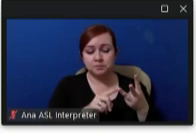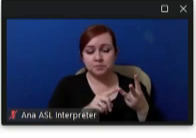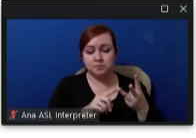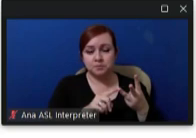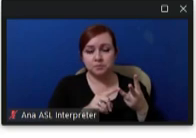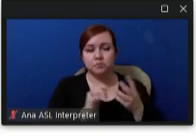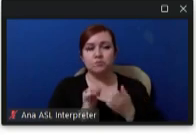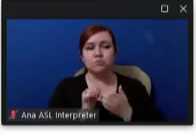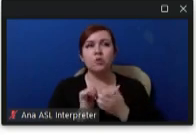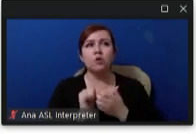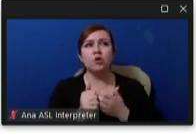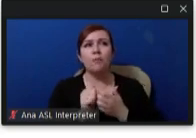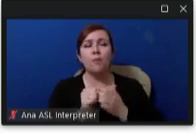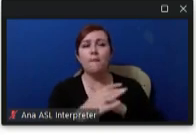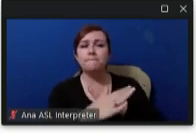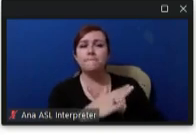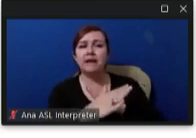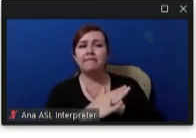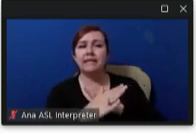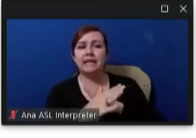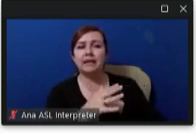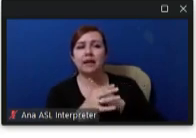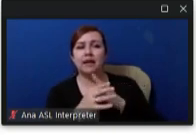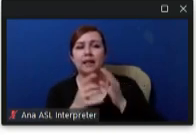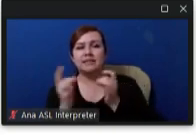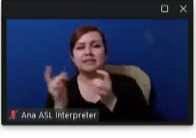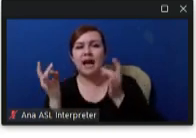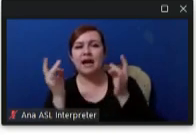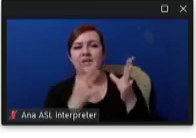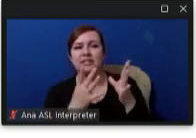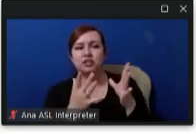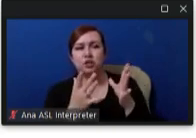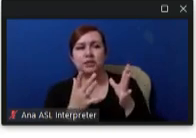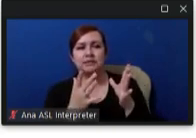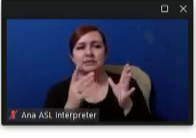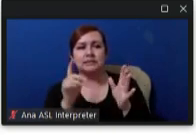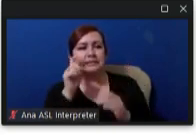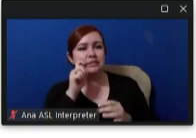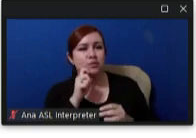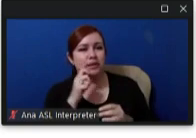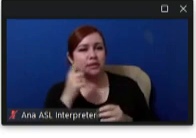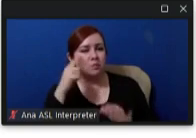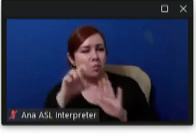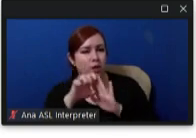prevenir las agresiones sexuales, como por ejemplo el acoso callejero.